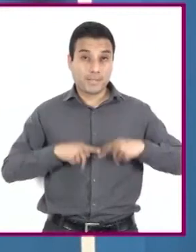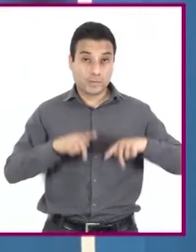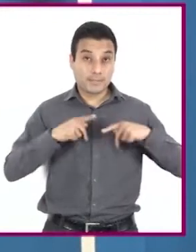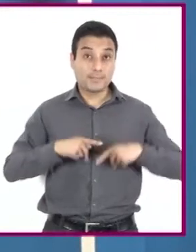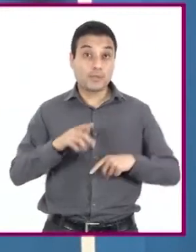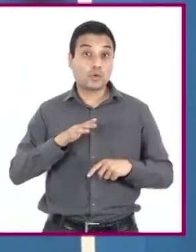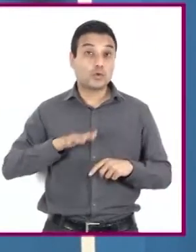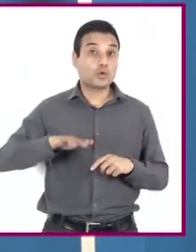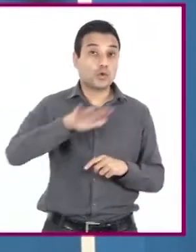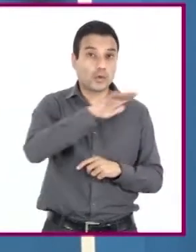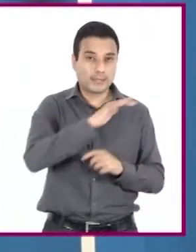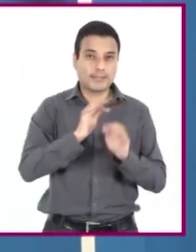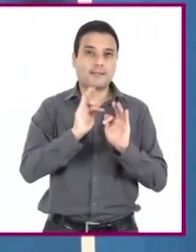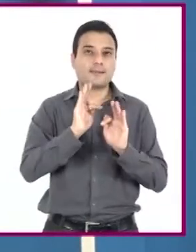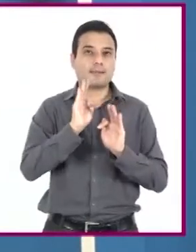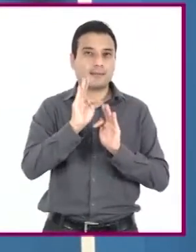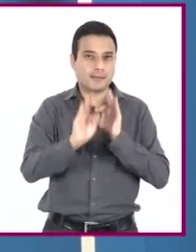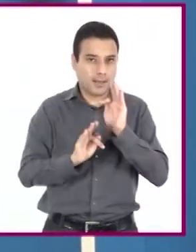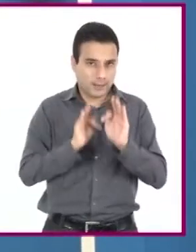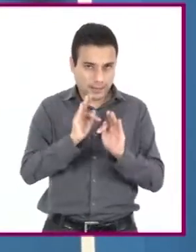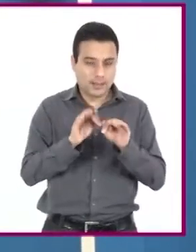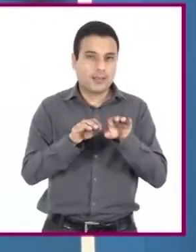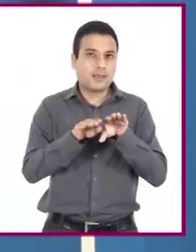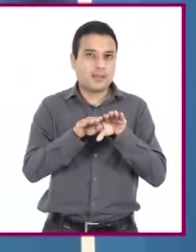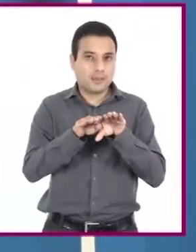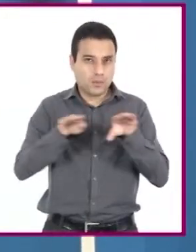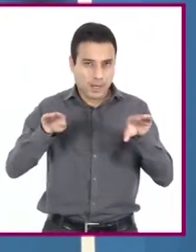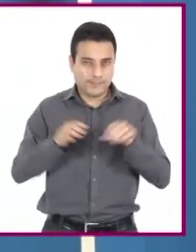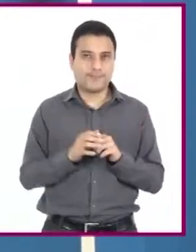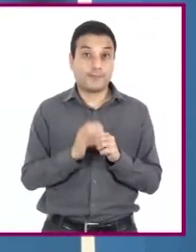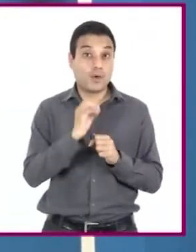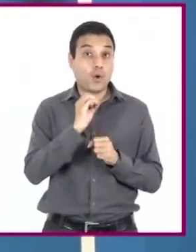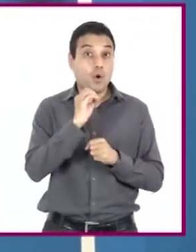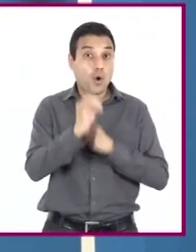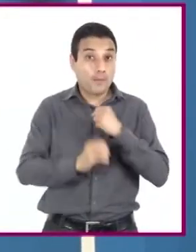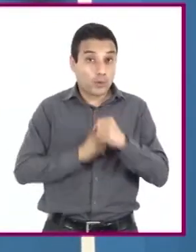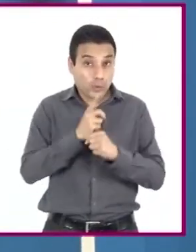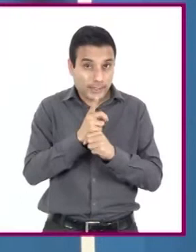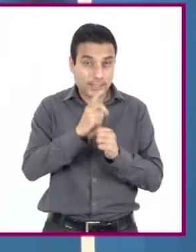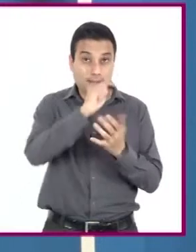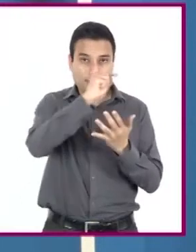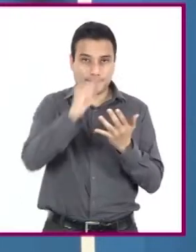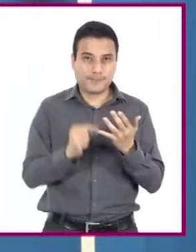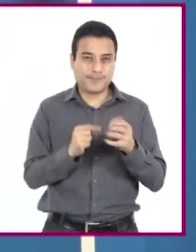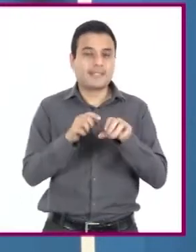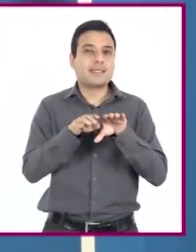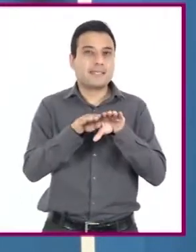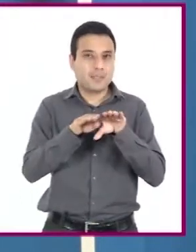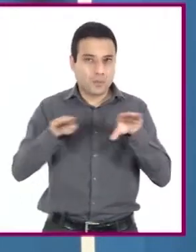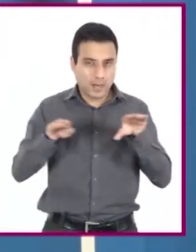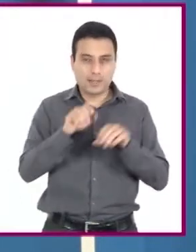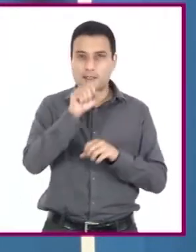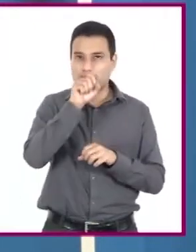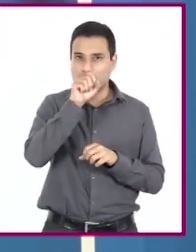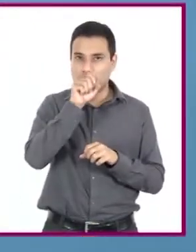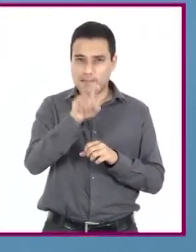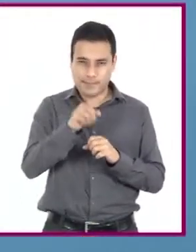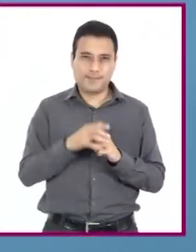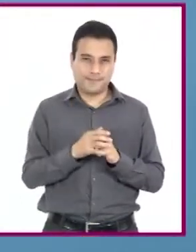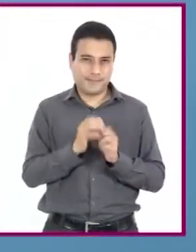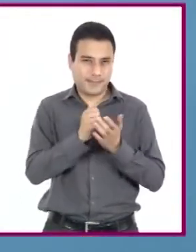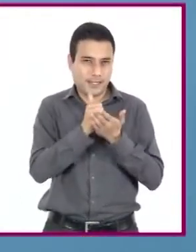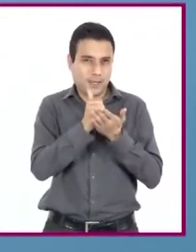trato, igualdad en el acceso a las oportunidades e igualdad de resultados.